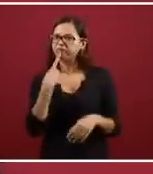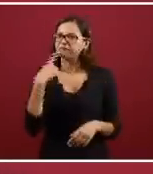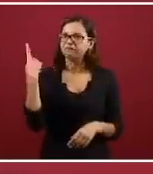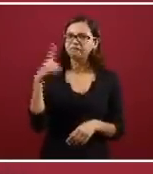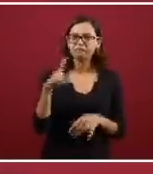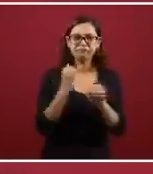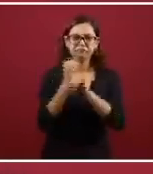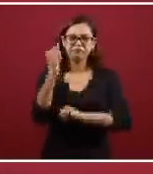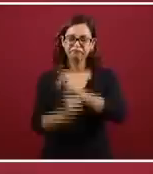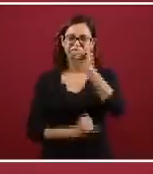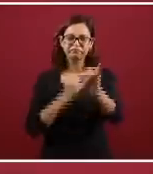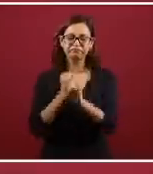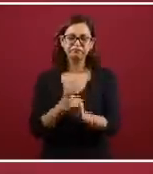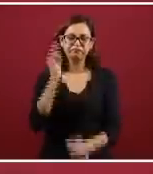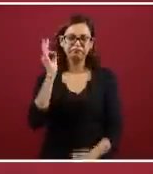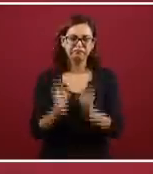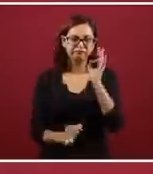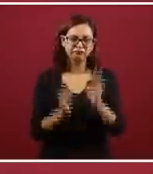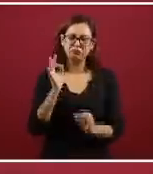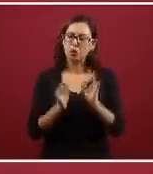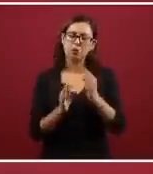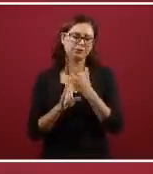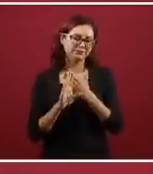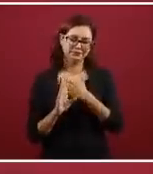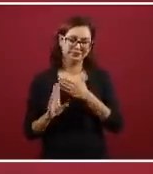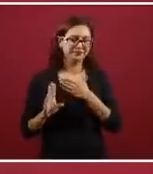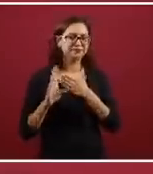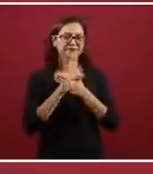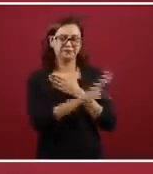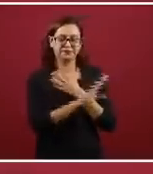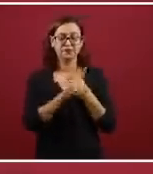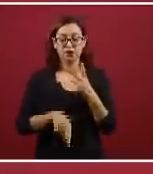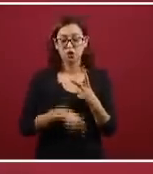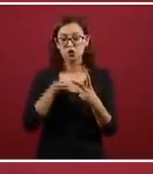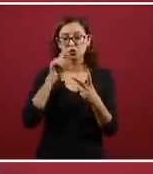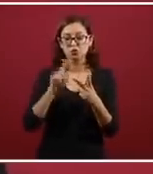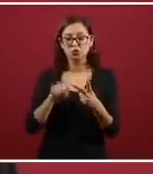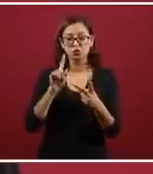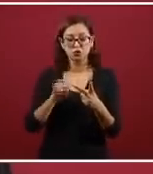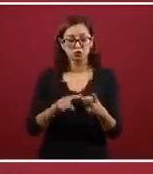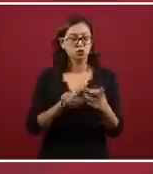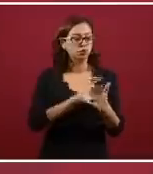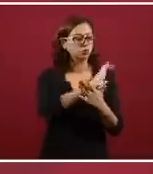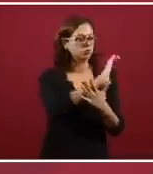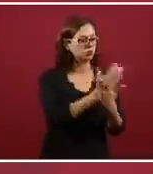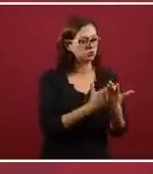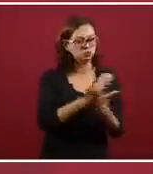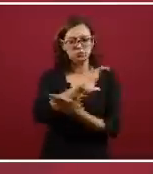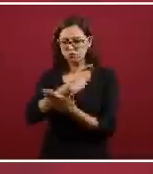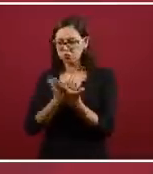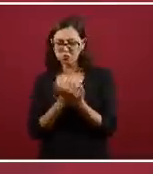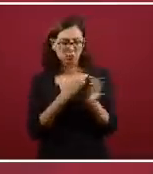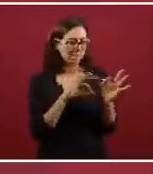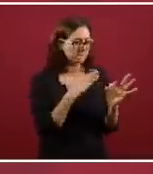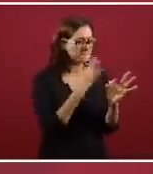Segundo, porque se cumple con los contratos.